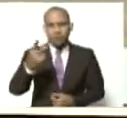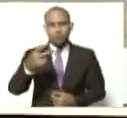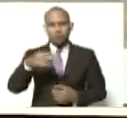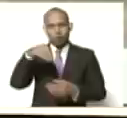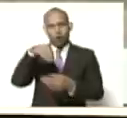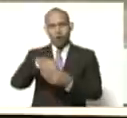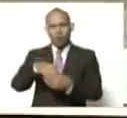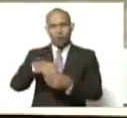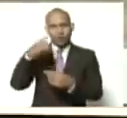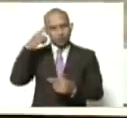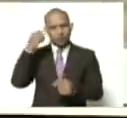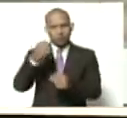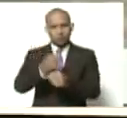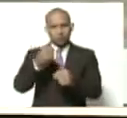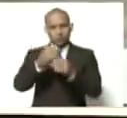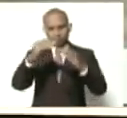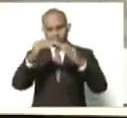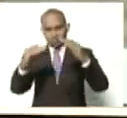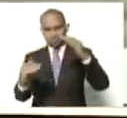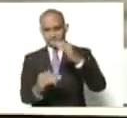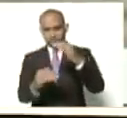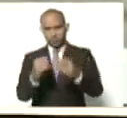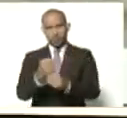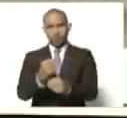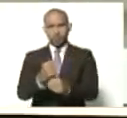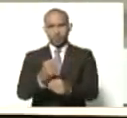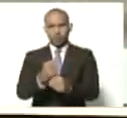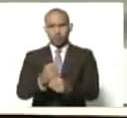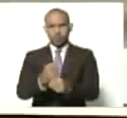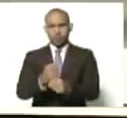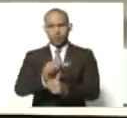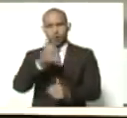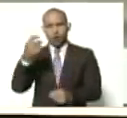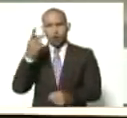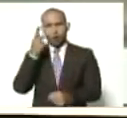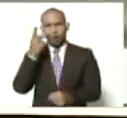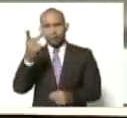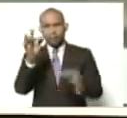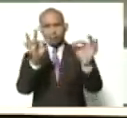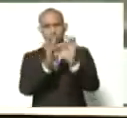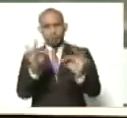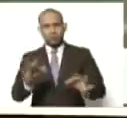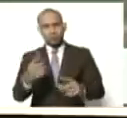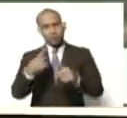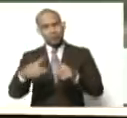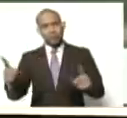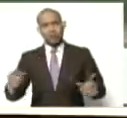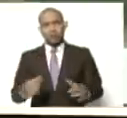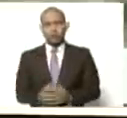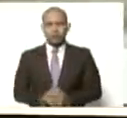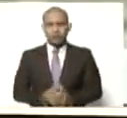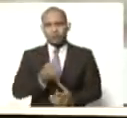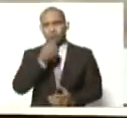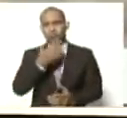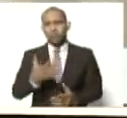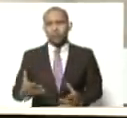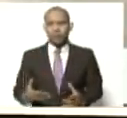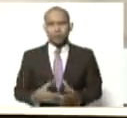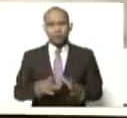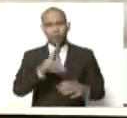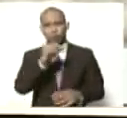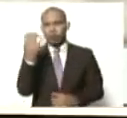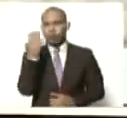la clase obrera. Es otra visión en la vida, es otra cosa. Edinson, bueno, no te